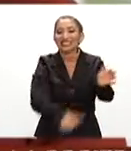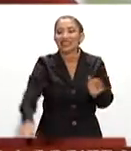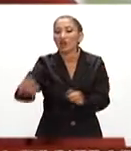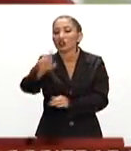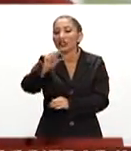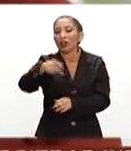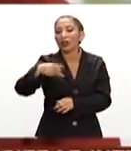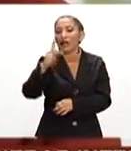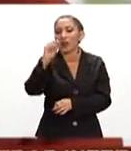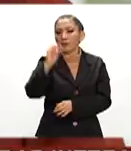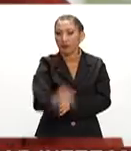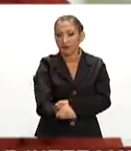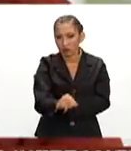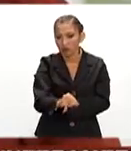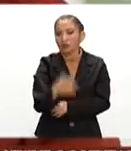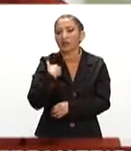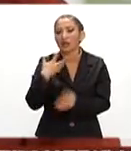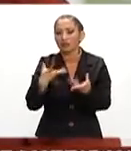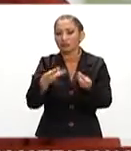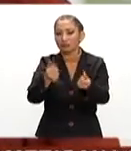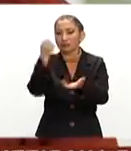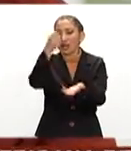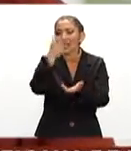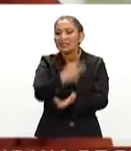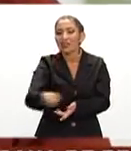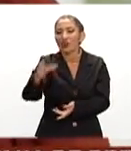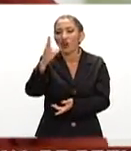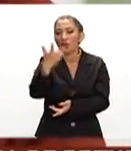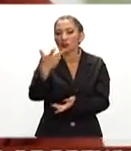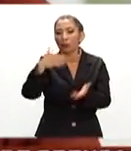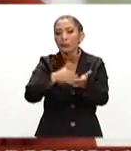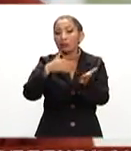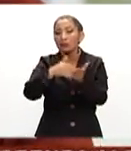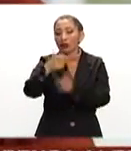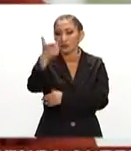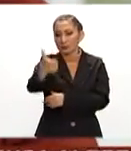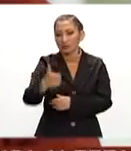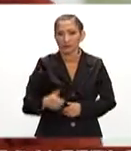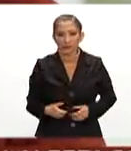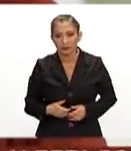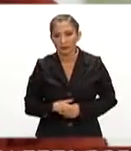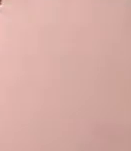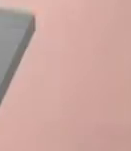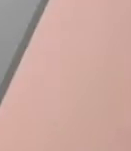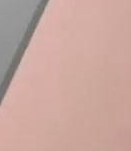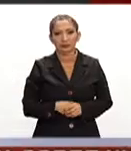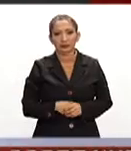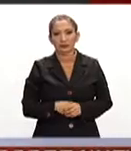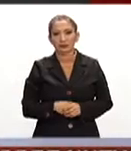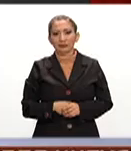1.680 kilómetros y una inversión de 108 mil millones de pesos.